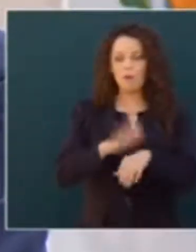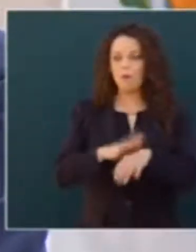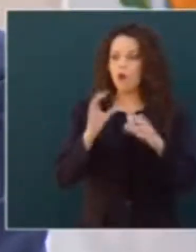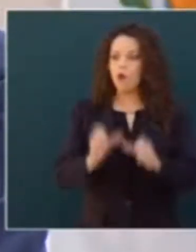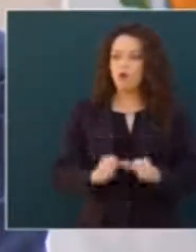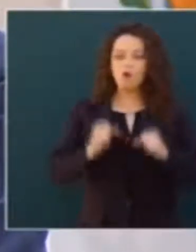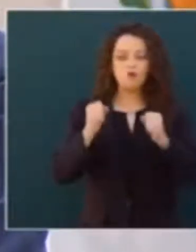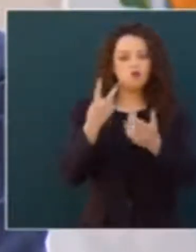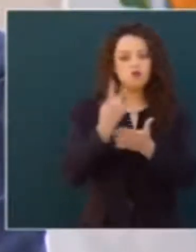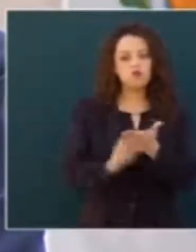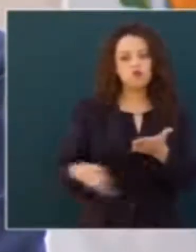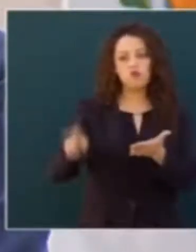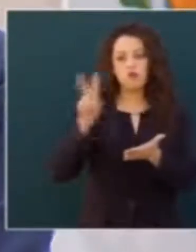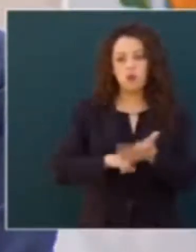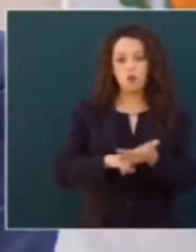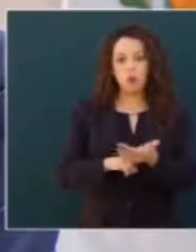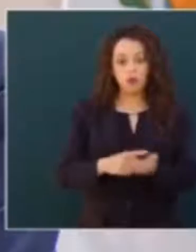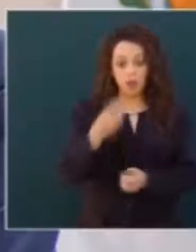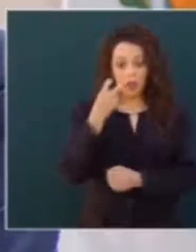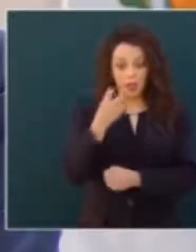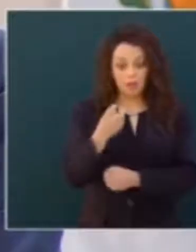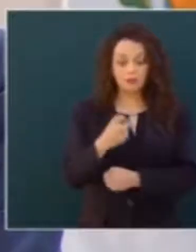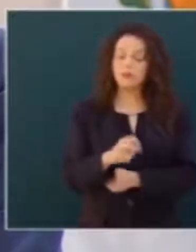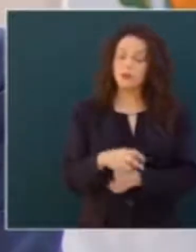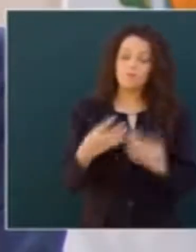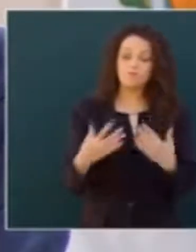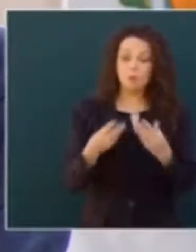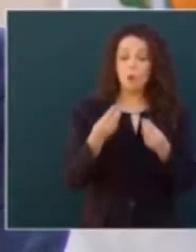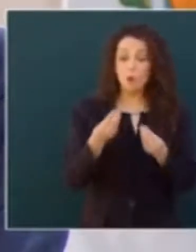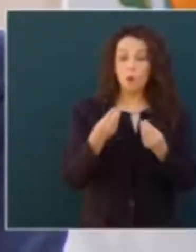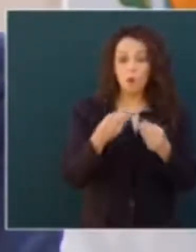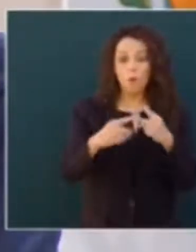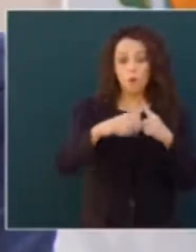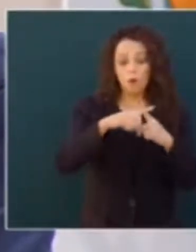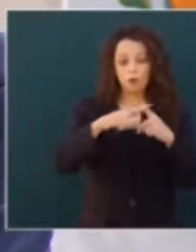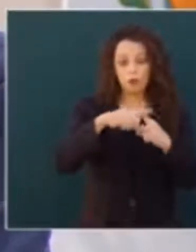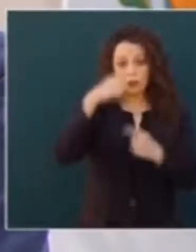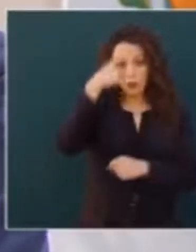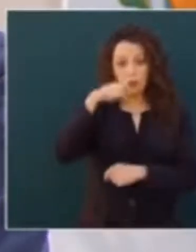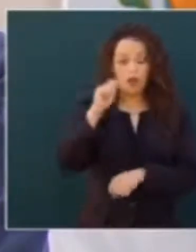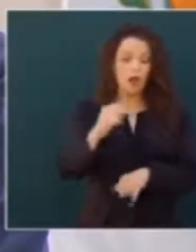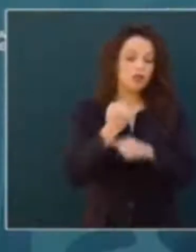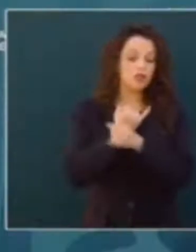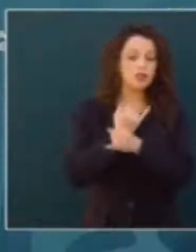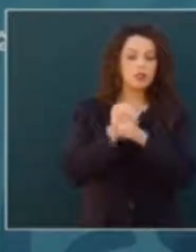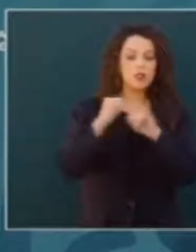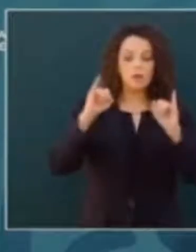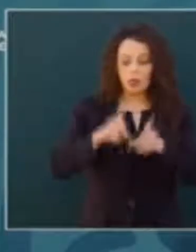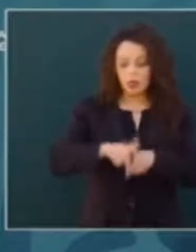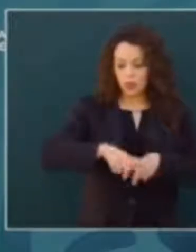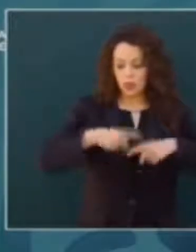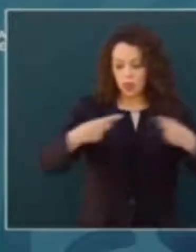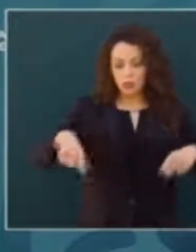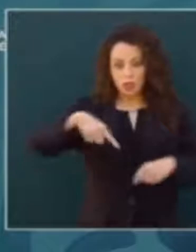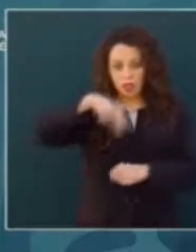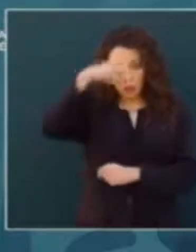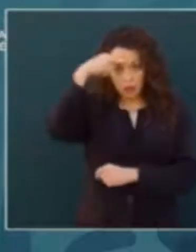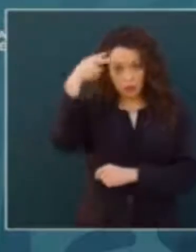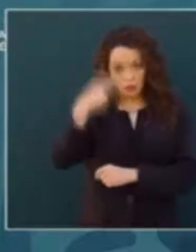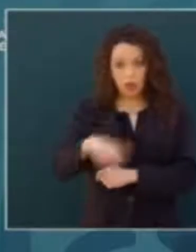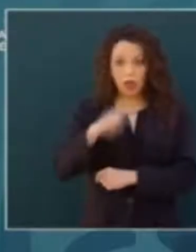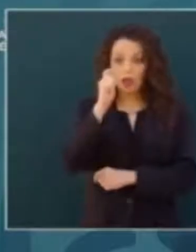lo que significaron de positivo para la independencia y el desarrollo económico del país y porque su